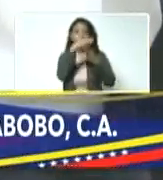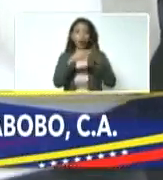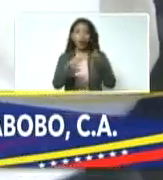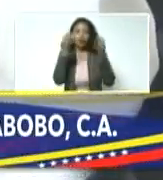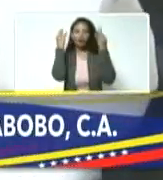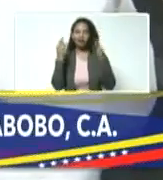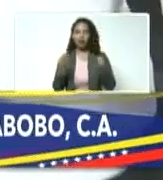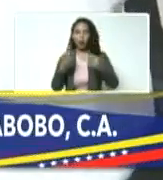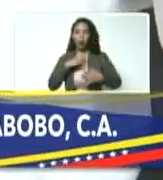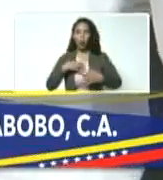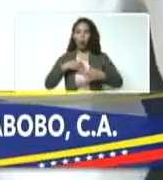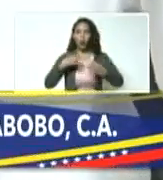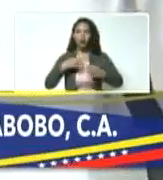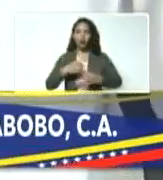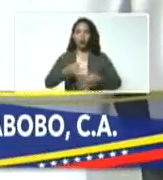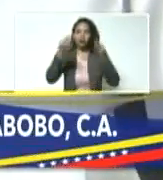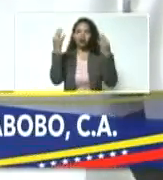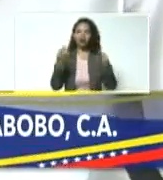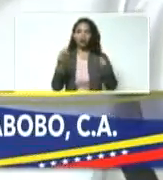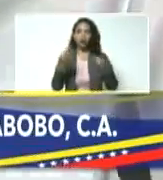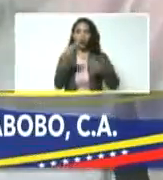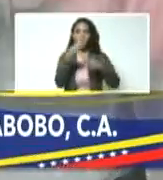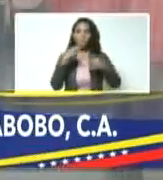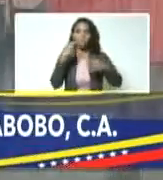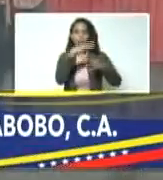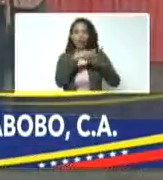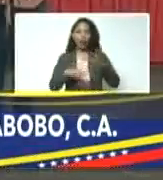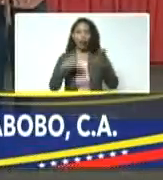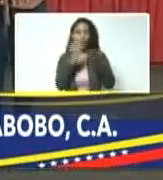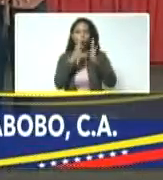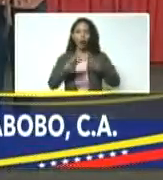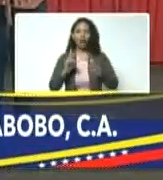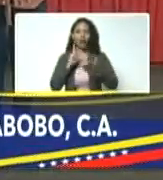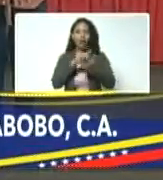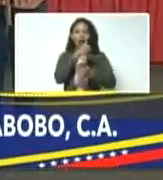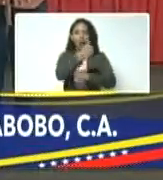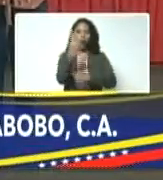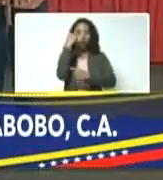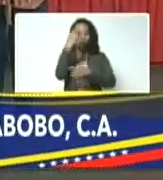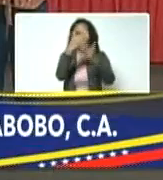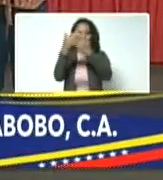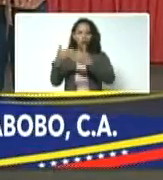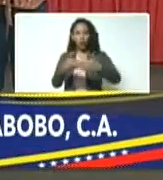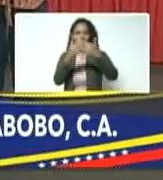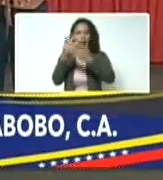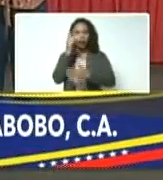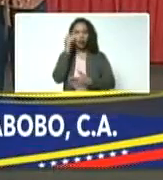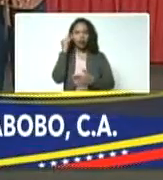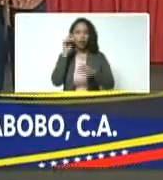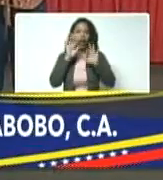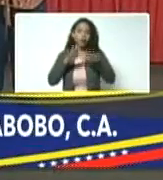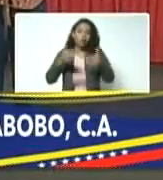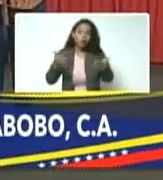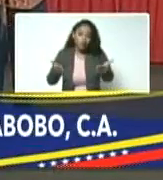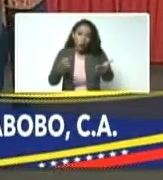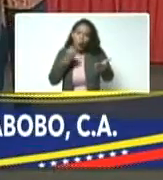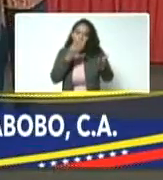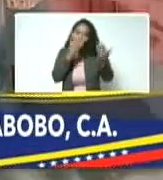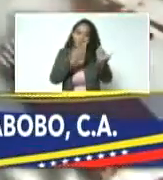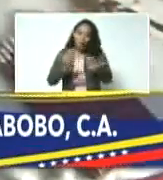calidad, uniforme de calidad, útiles escolares de calidad que van a llegar a cada uno de nuestros estudiantes y nuestras estudiantes. Así que, bueno,